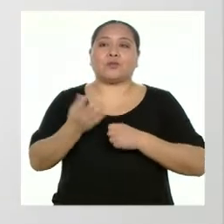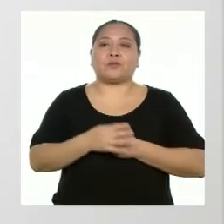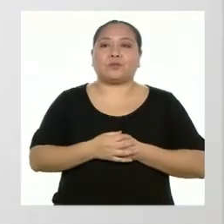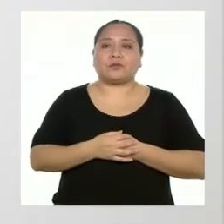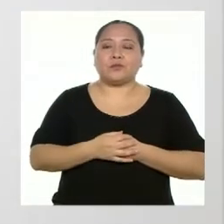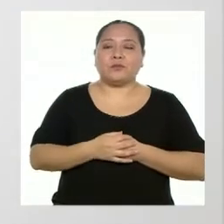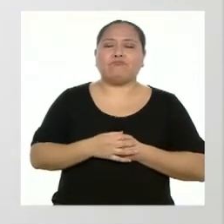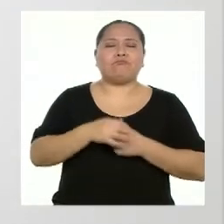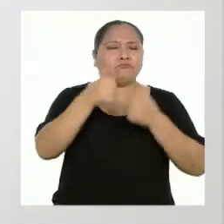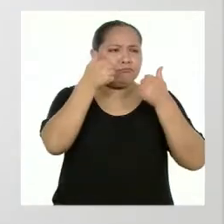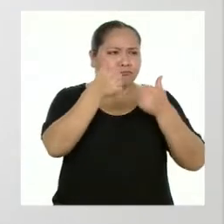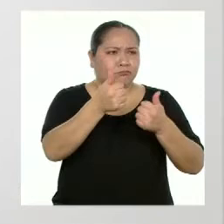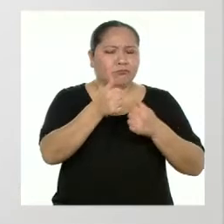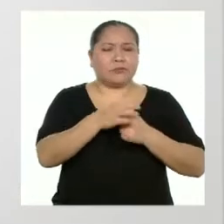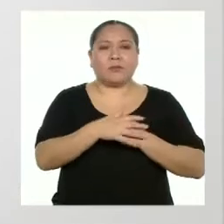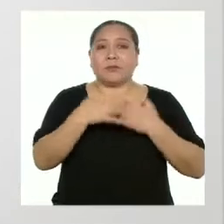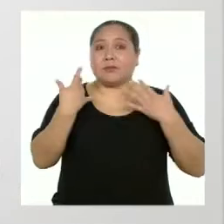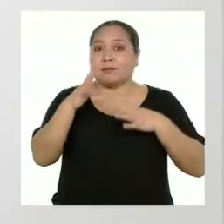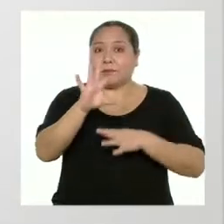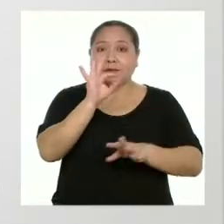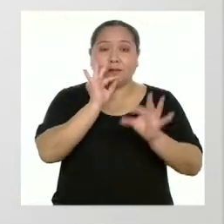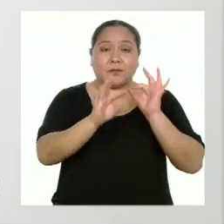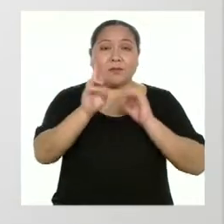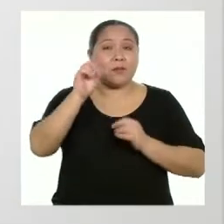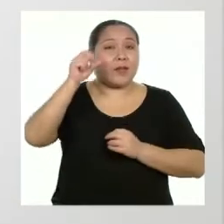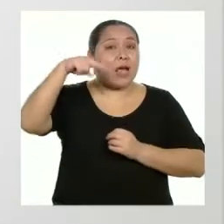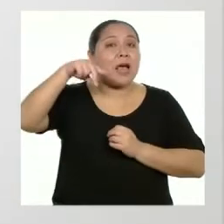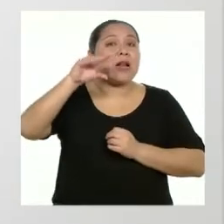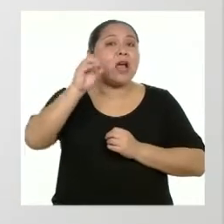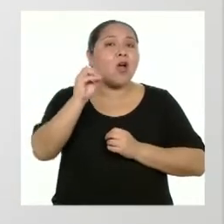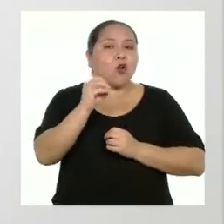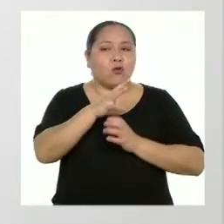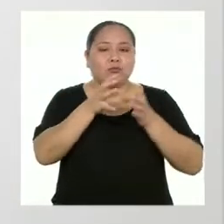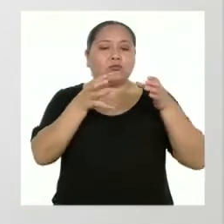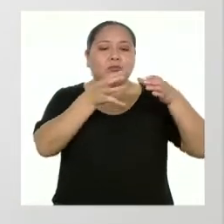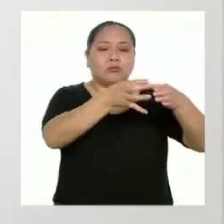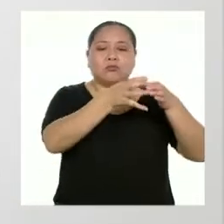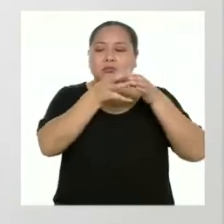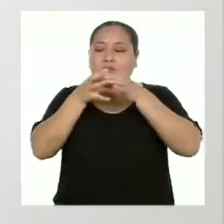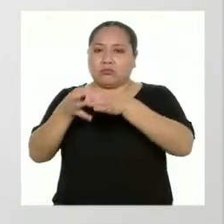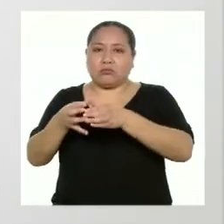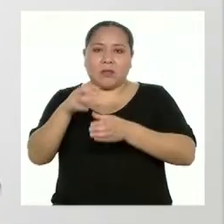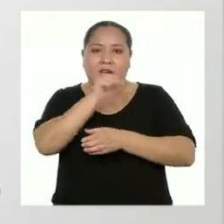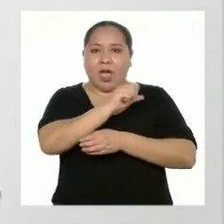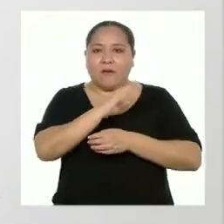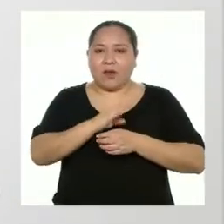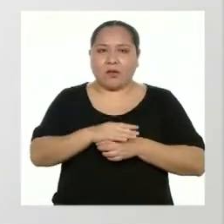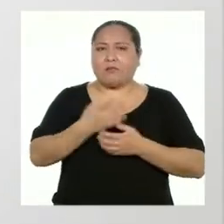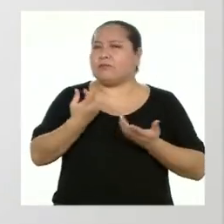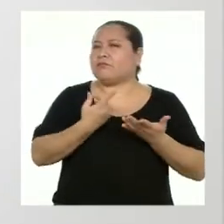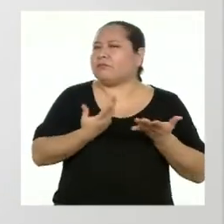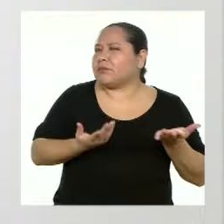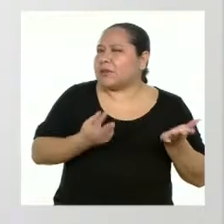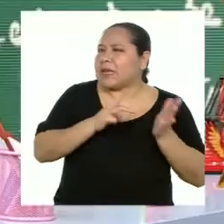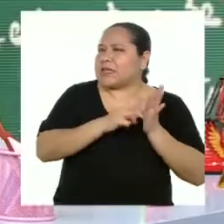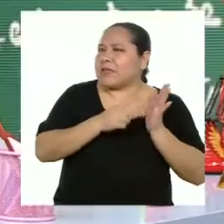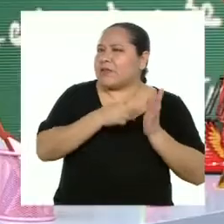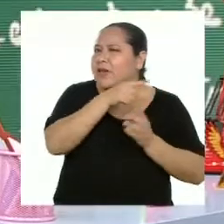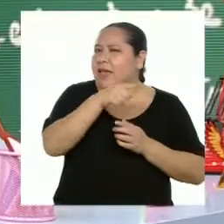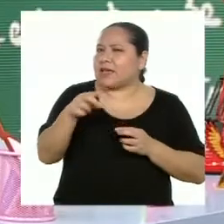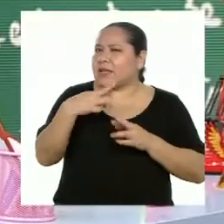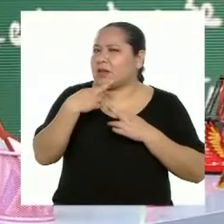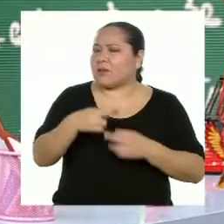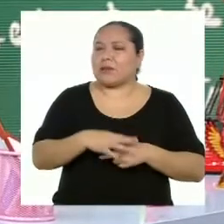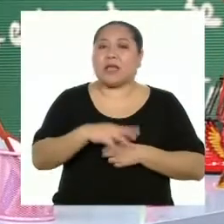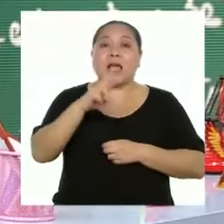Muy bien, Yaremis. Ya determinaste el rango de las muestras, pero ¿qué significan estos resultados? El